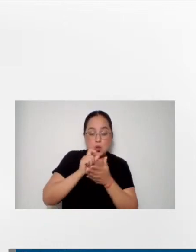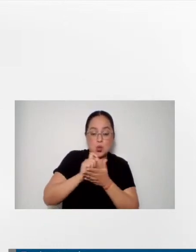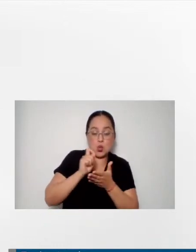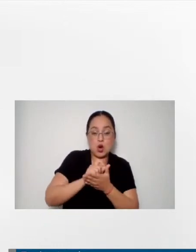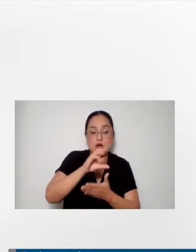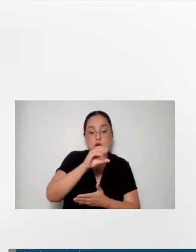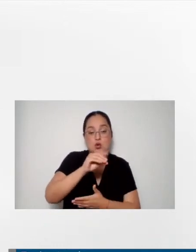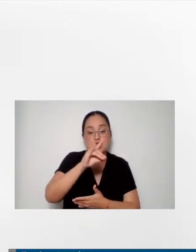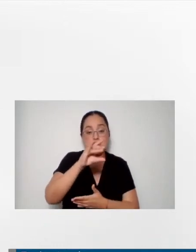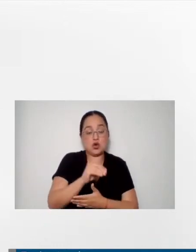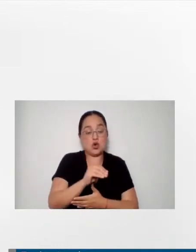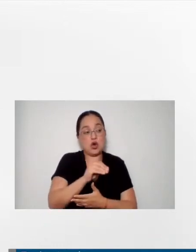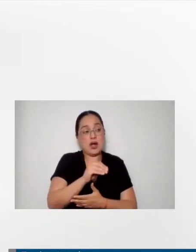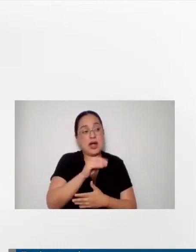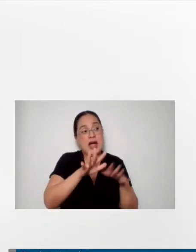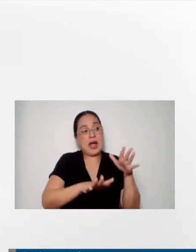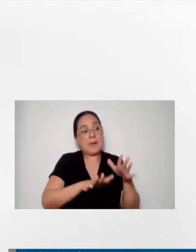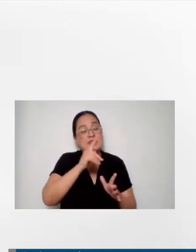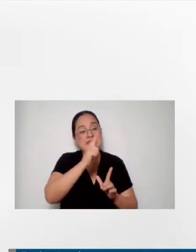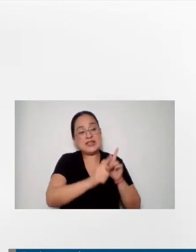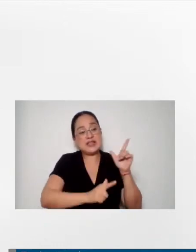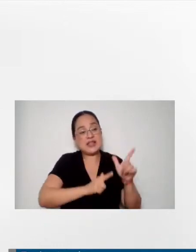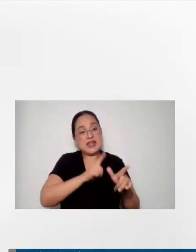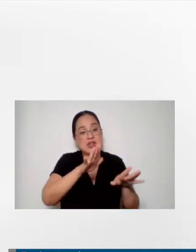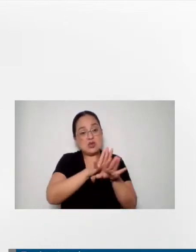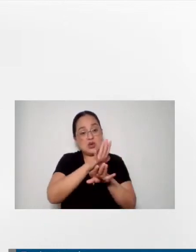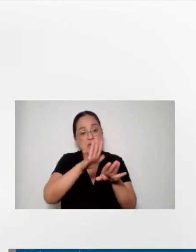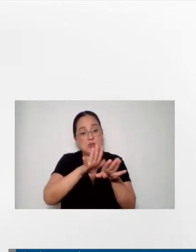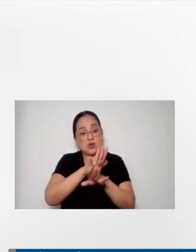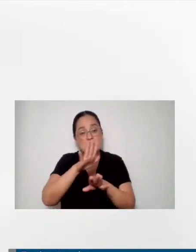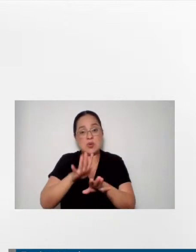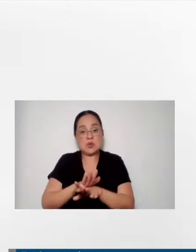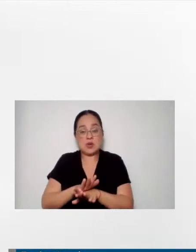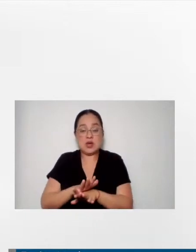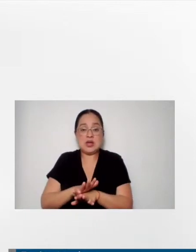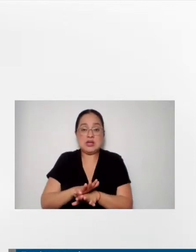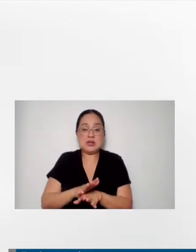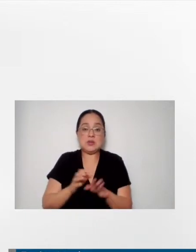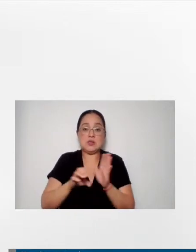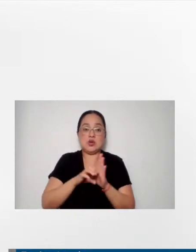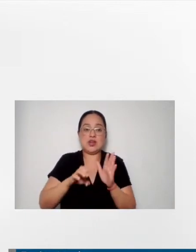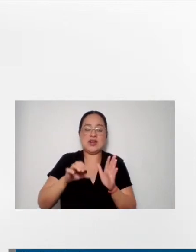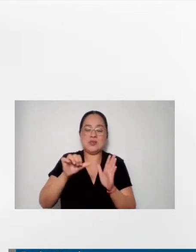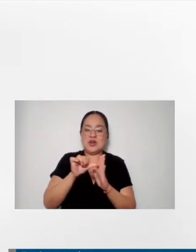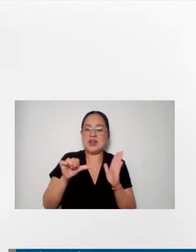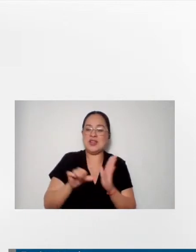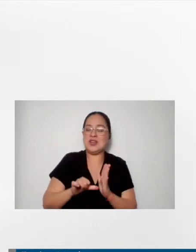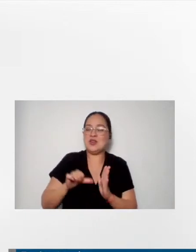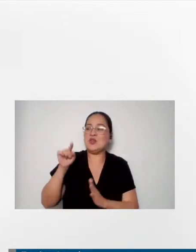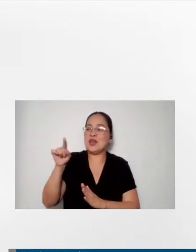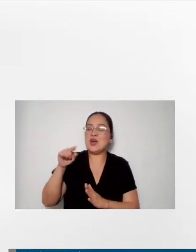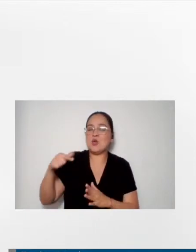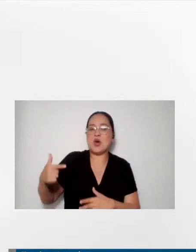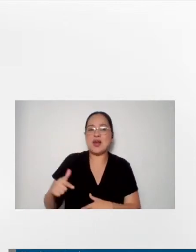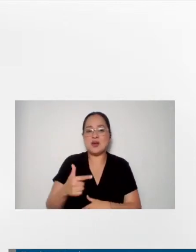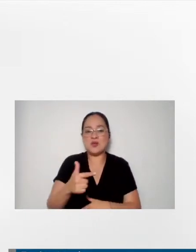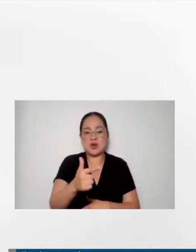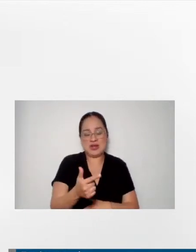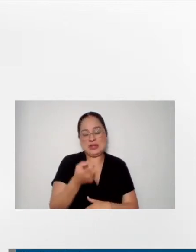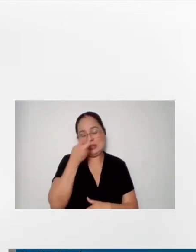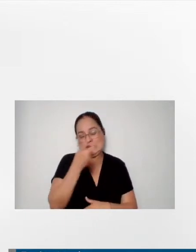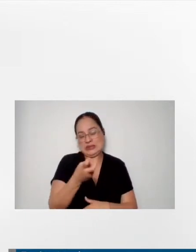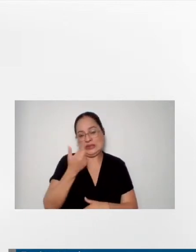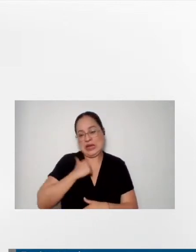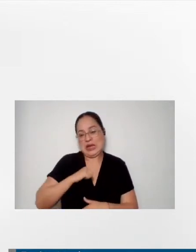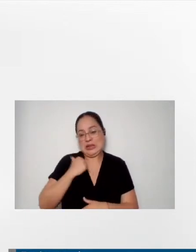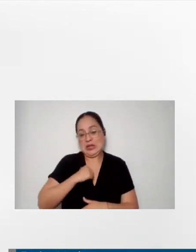ritmo de las transformaciones sociales, están sumamente desactualizados, como este artículo que decía del Código Civil de Guanajuato, y entonces hay que